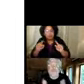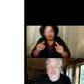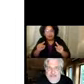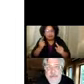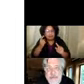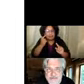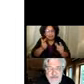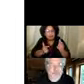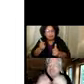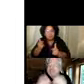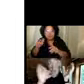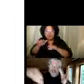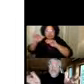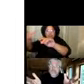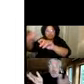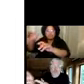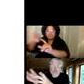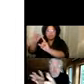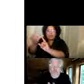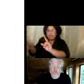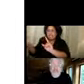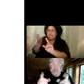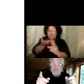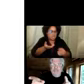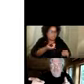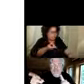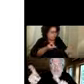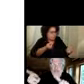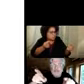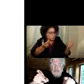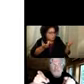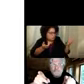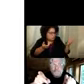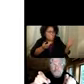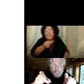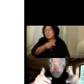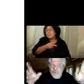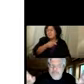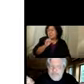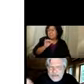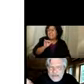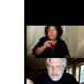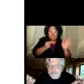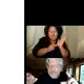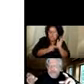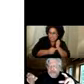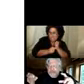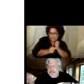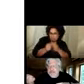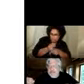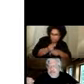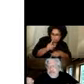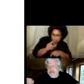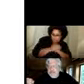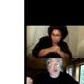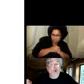ese título. Profesional de soporte directo. Excelente. Pero la sociedad en general no sabe qué hace usted. Piensan que